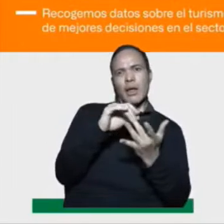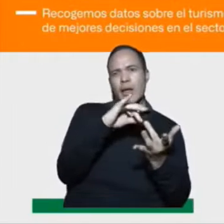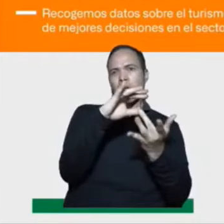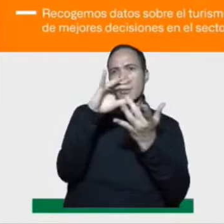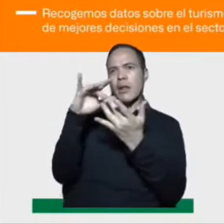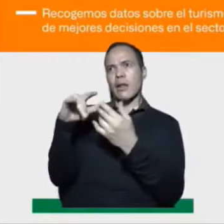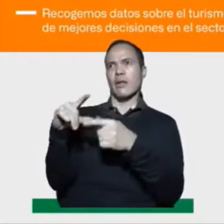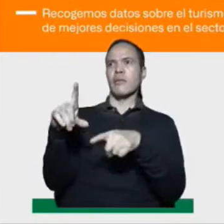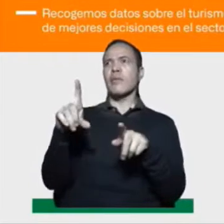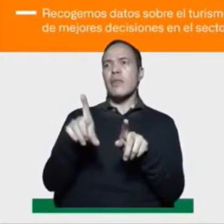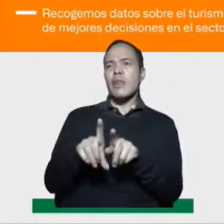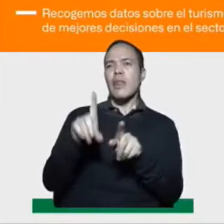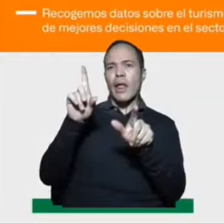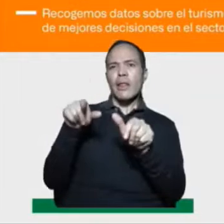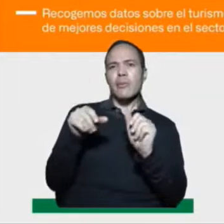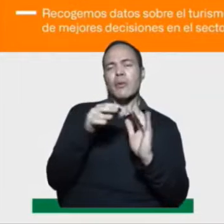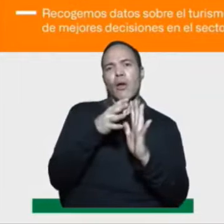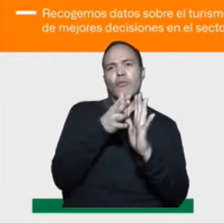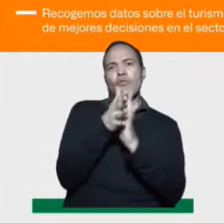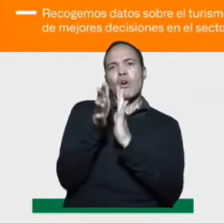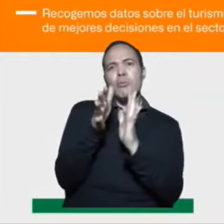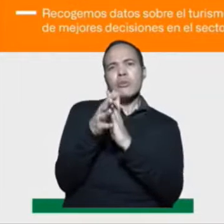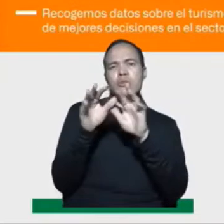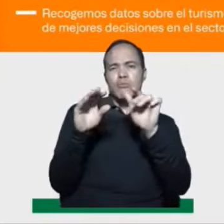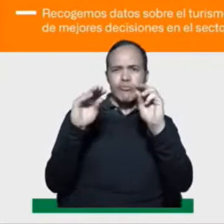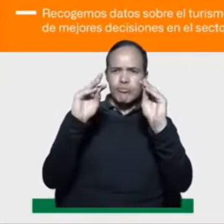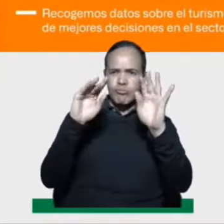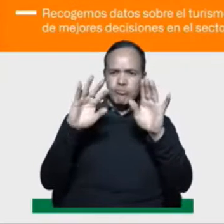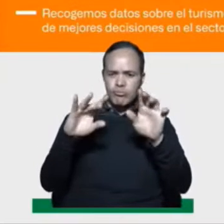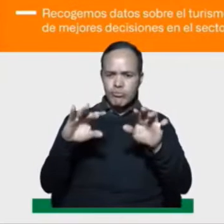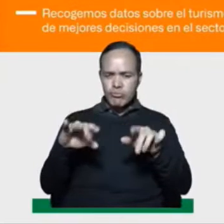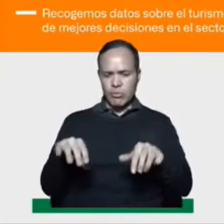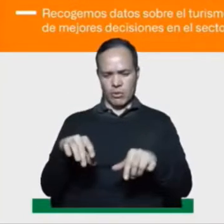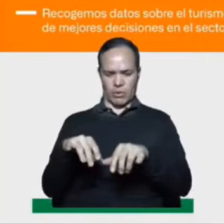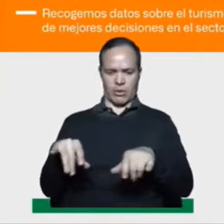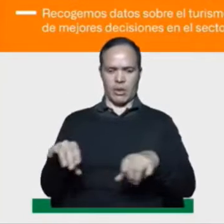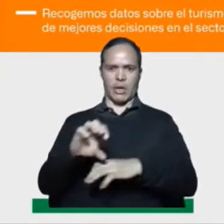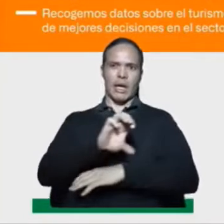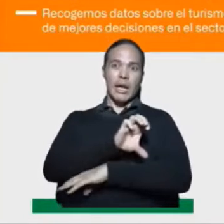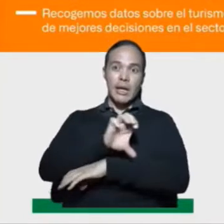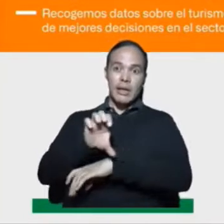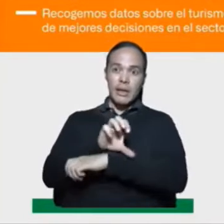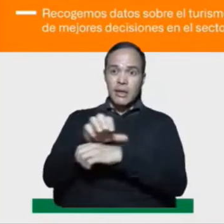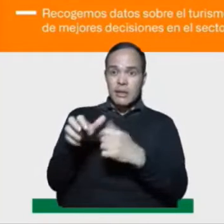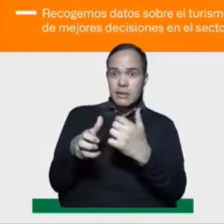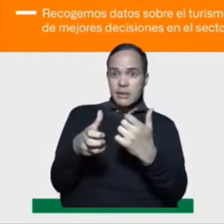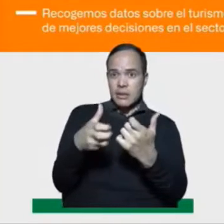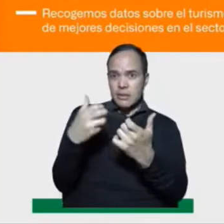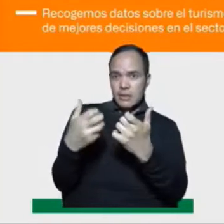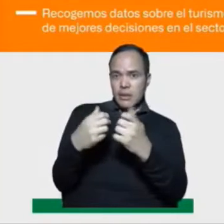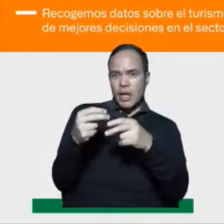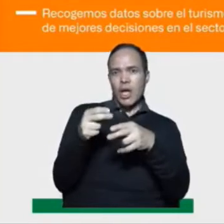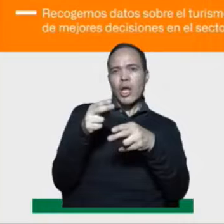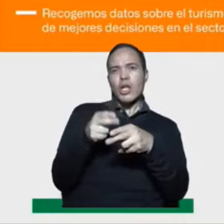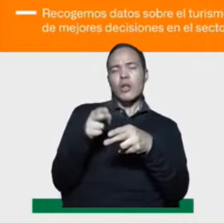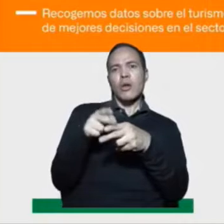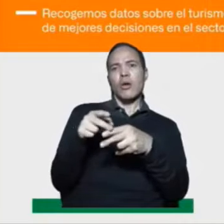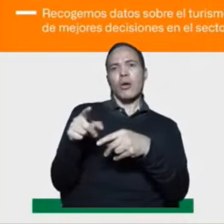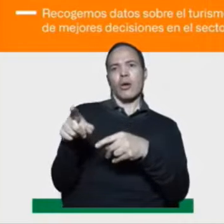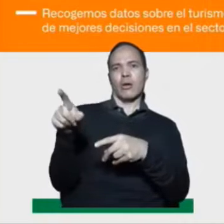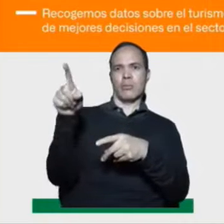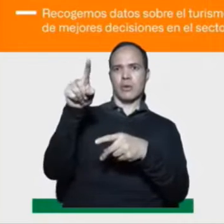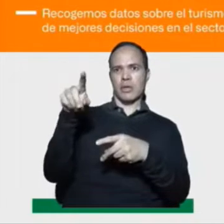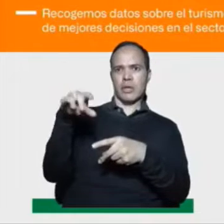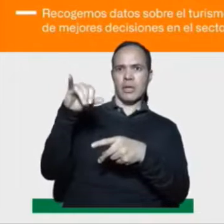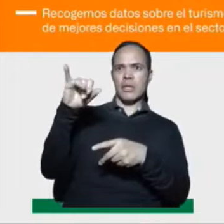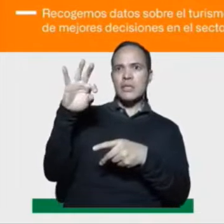el manejo de la información. Nosotros veníamos años atrás apostándole a un sistema de información, lo llamamos el CITUR, pero ya hace casi